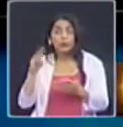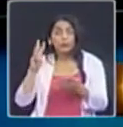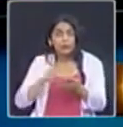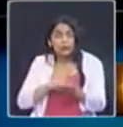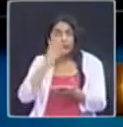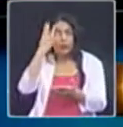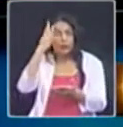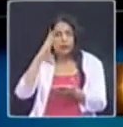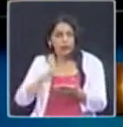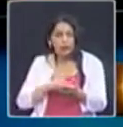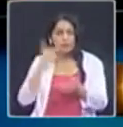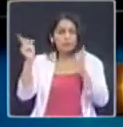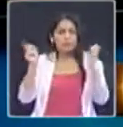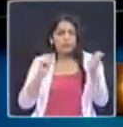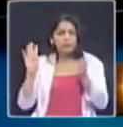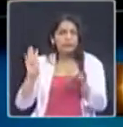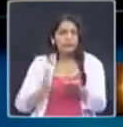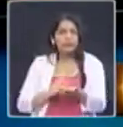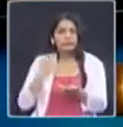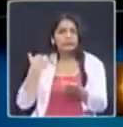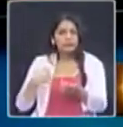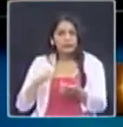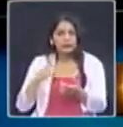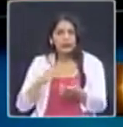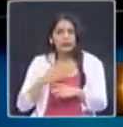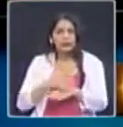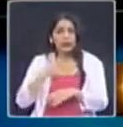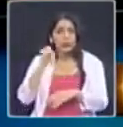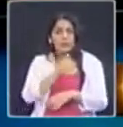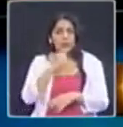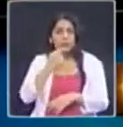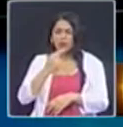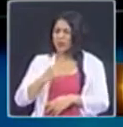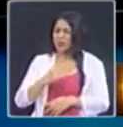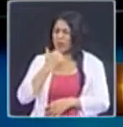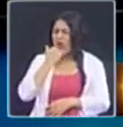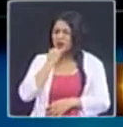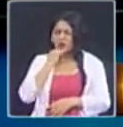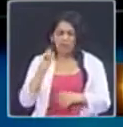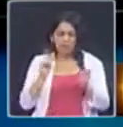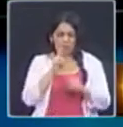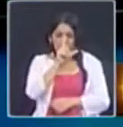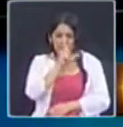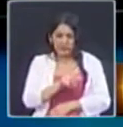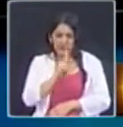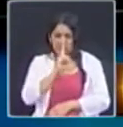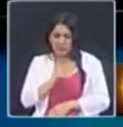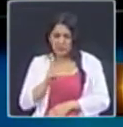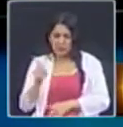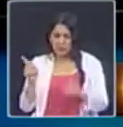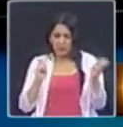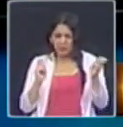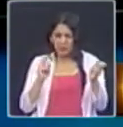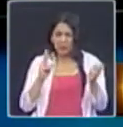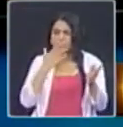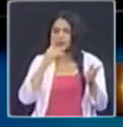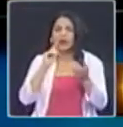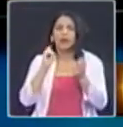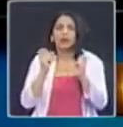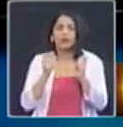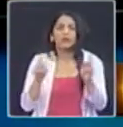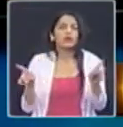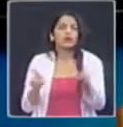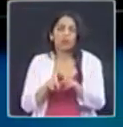del presidente moreno hay que votar si me parece muy bien que tenga efectos retroactivos para evitar que personas o personajes como rafael